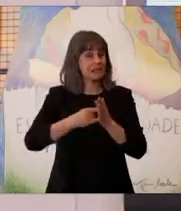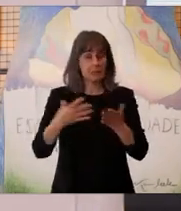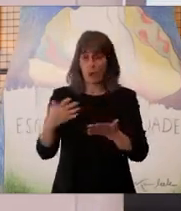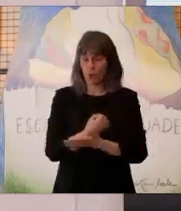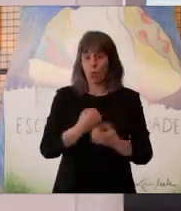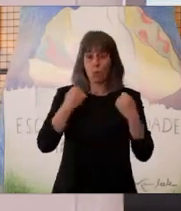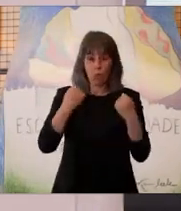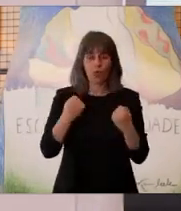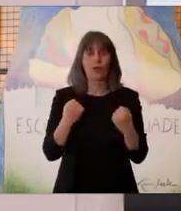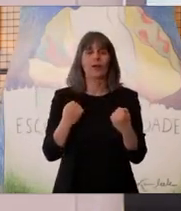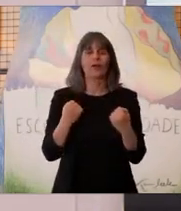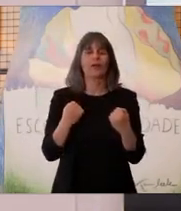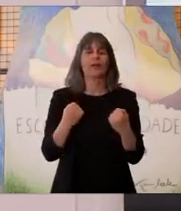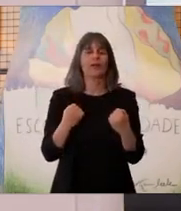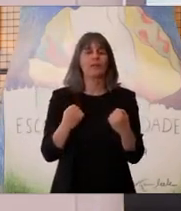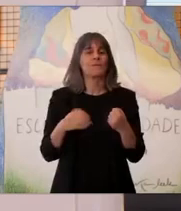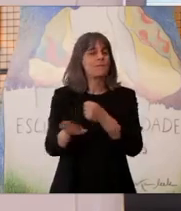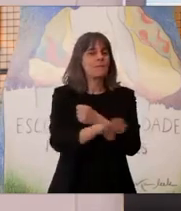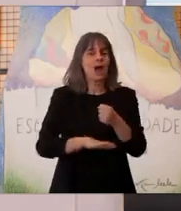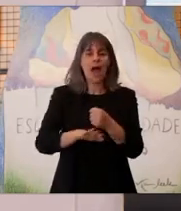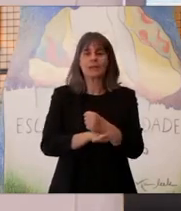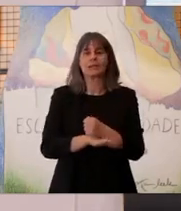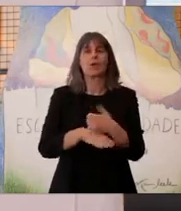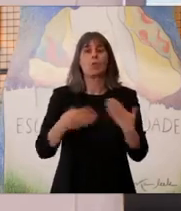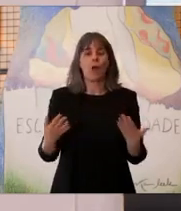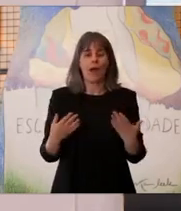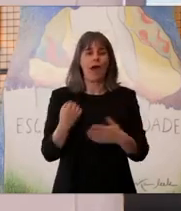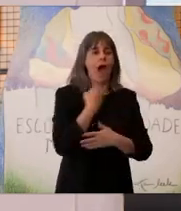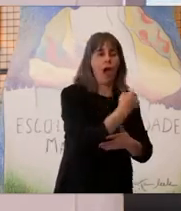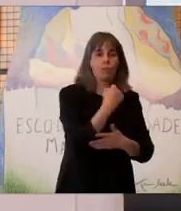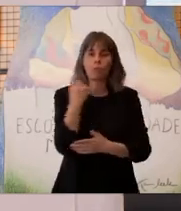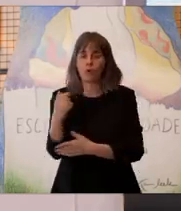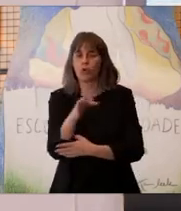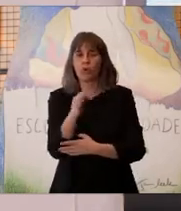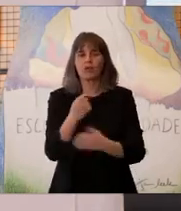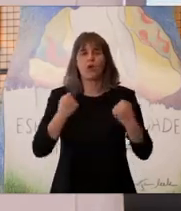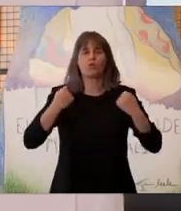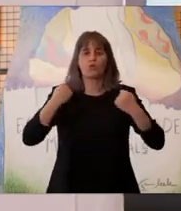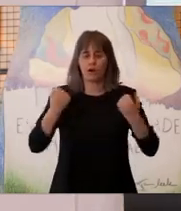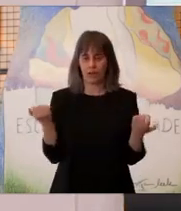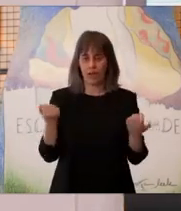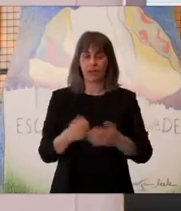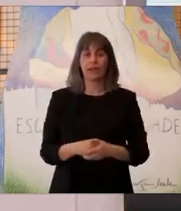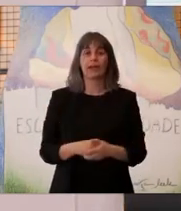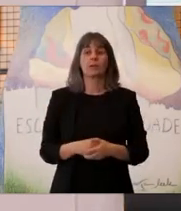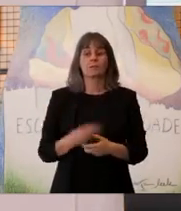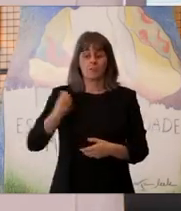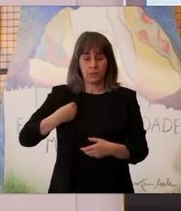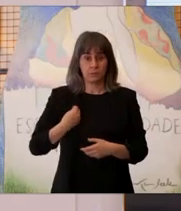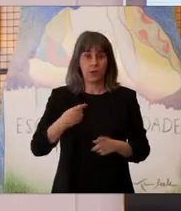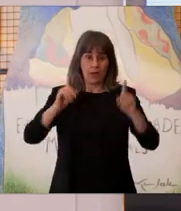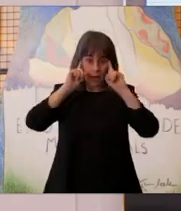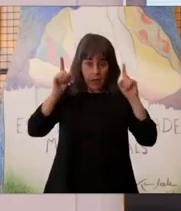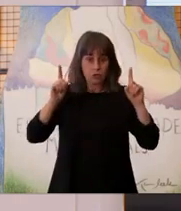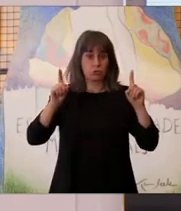se basa tanto se basa tanto todo lo que es el poder se basa tanto en la legitimidad como en la fuerza y una extensión enorme de legitimidad